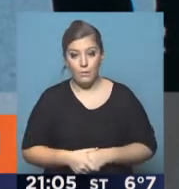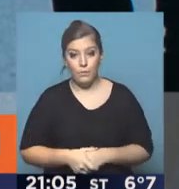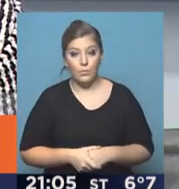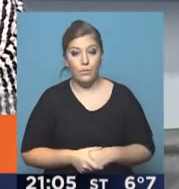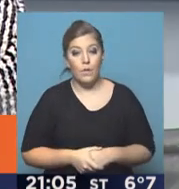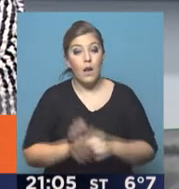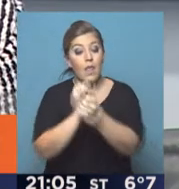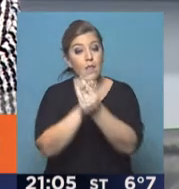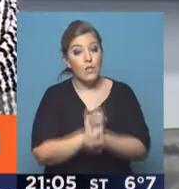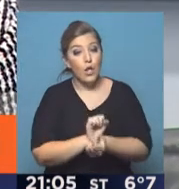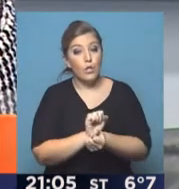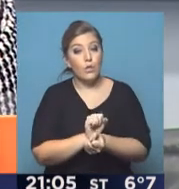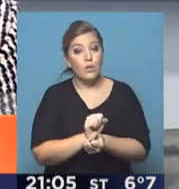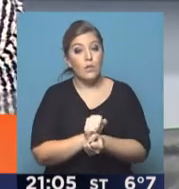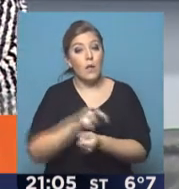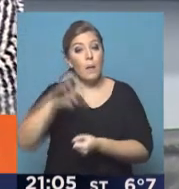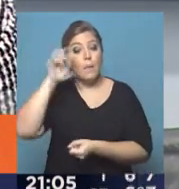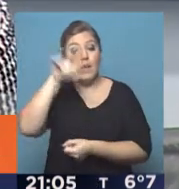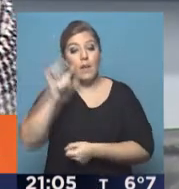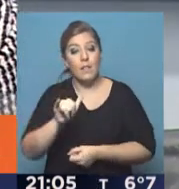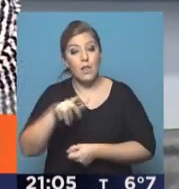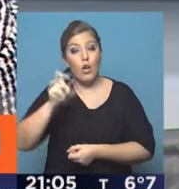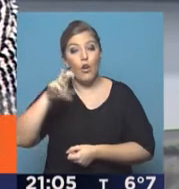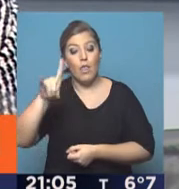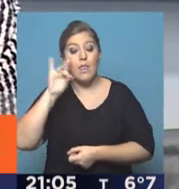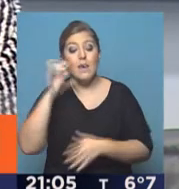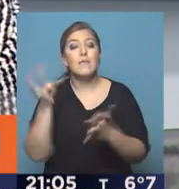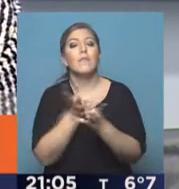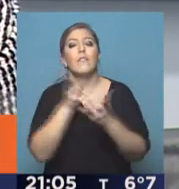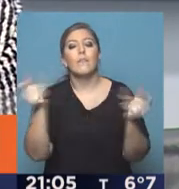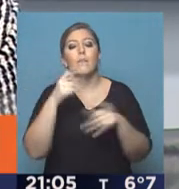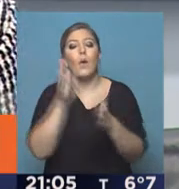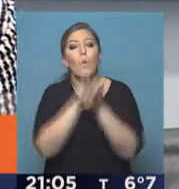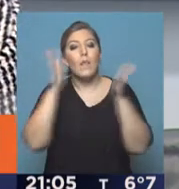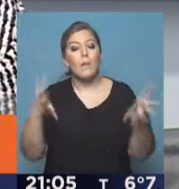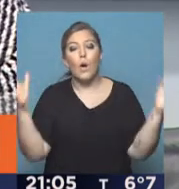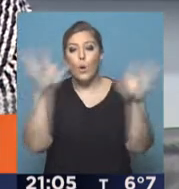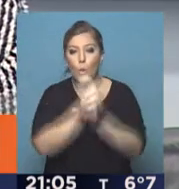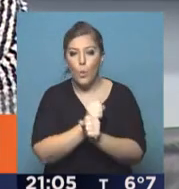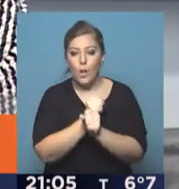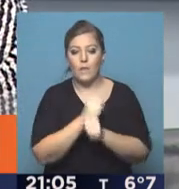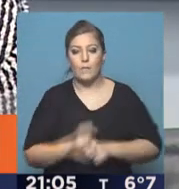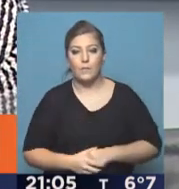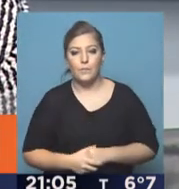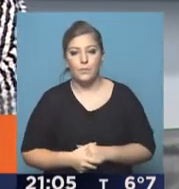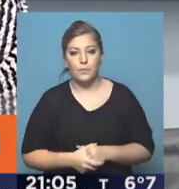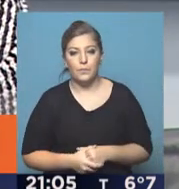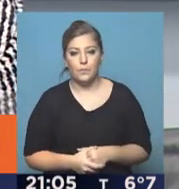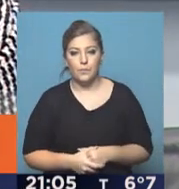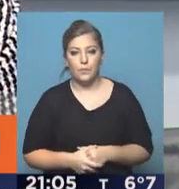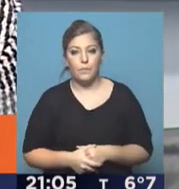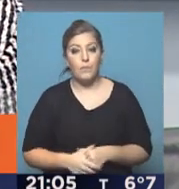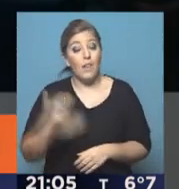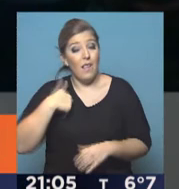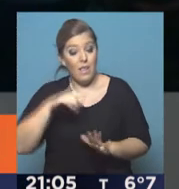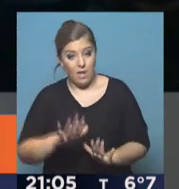la detención de iván pérez corradi es el cierre de una etapa muy oscura de la